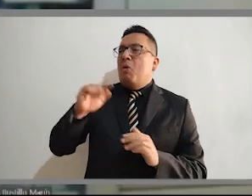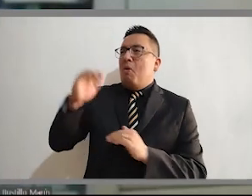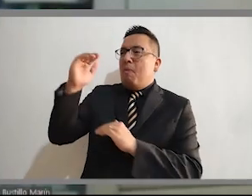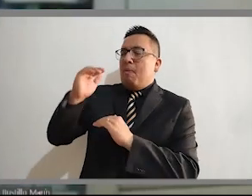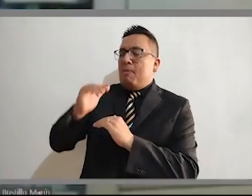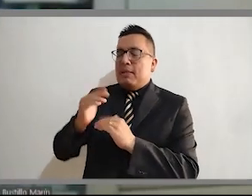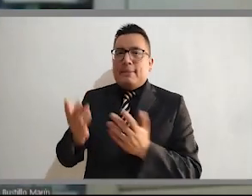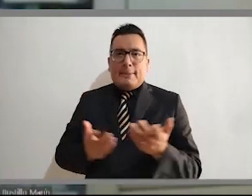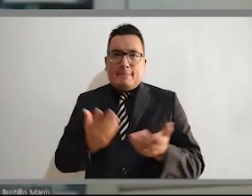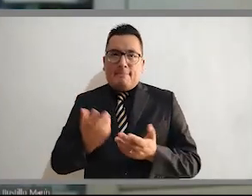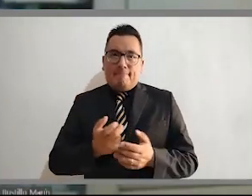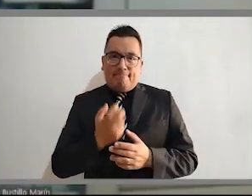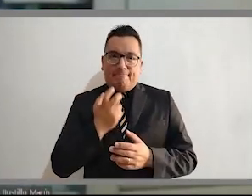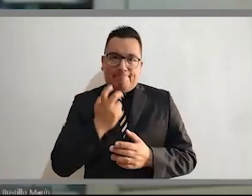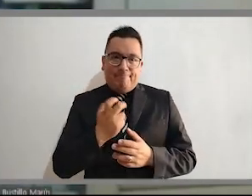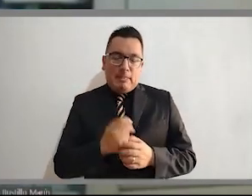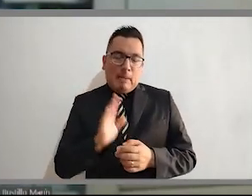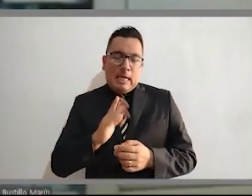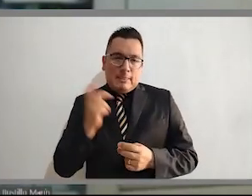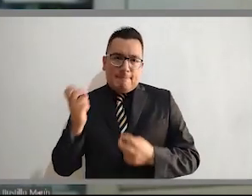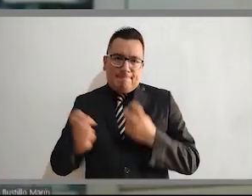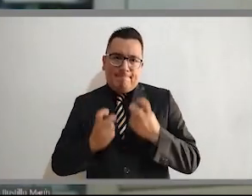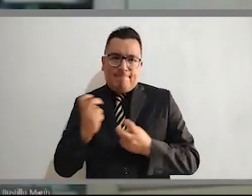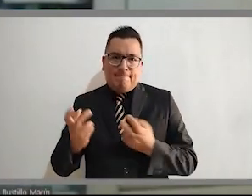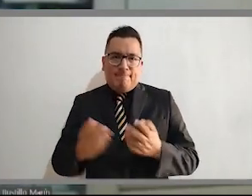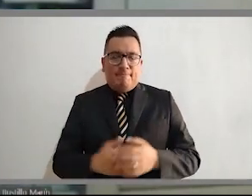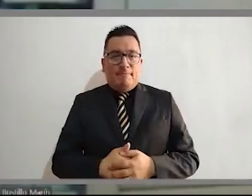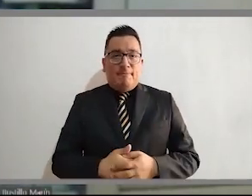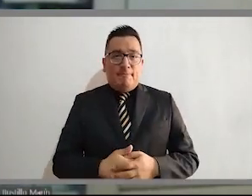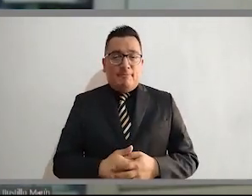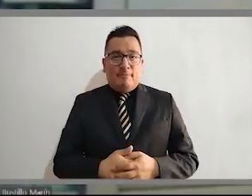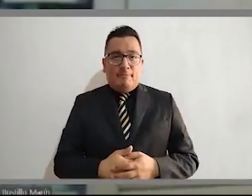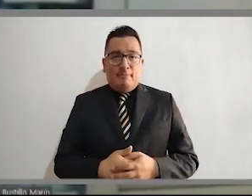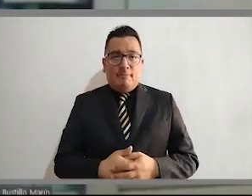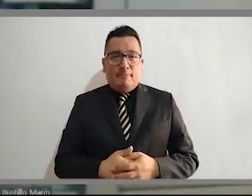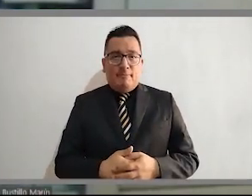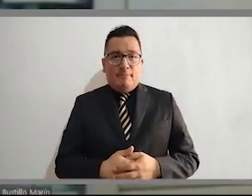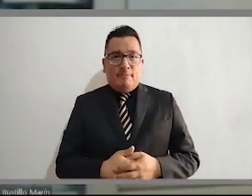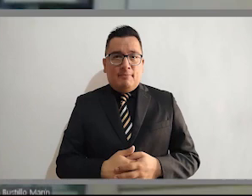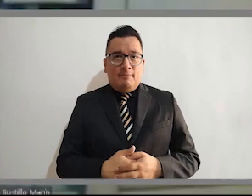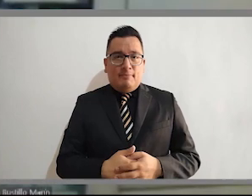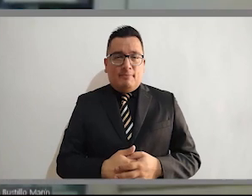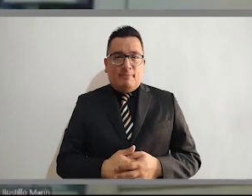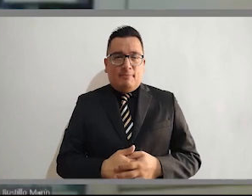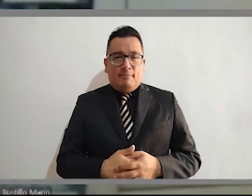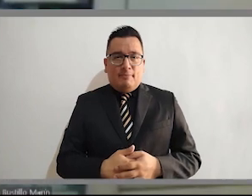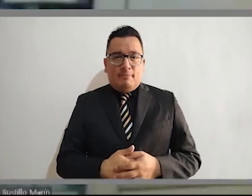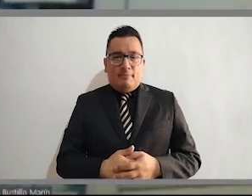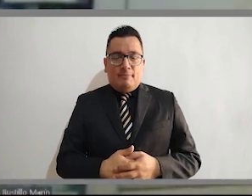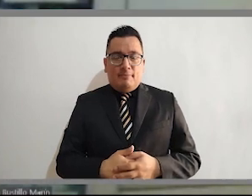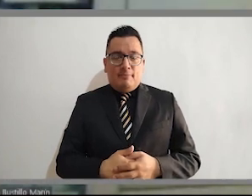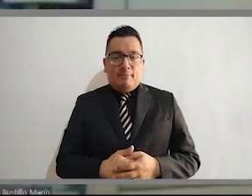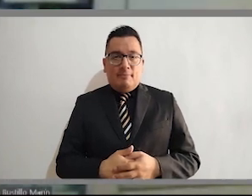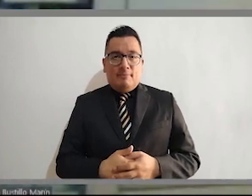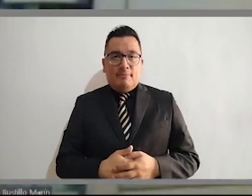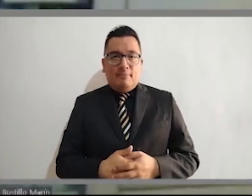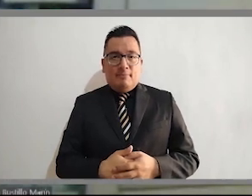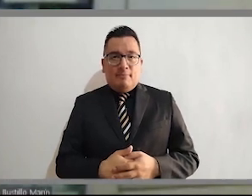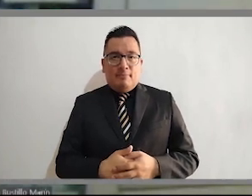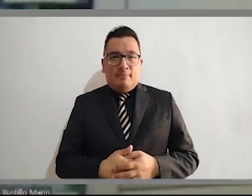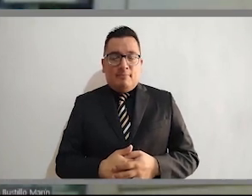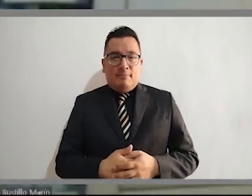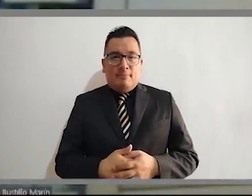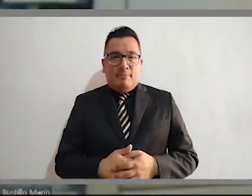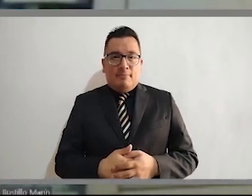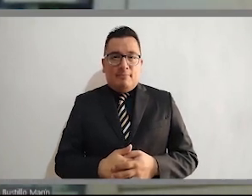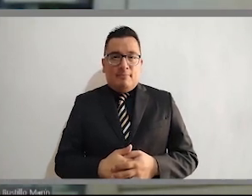entonces, regresando también, cuando hablamos de violencia a secas, la violencia cargada a las mujeres, hay